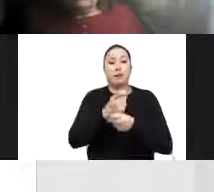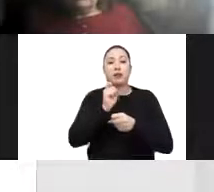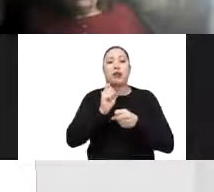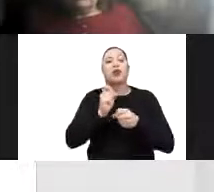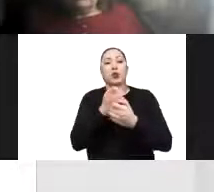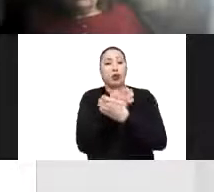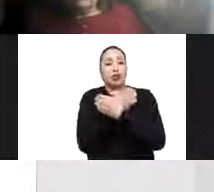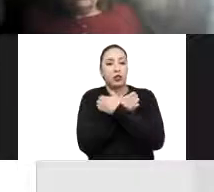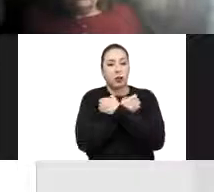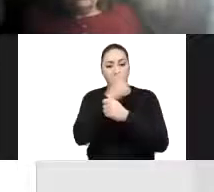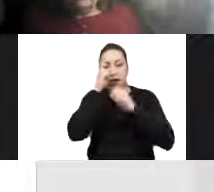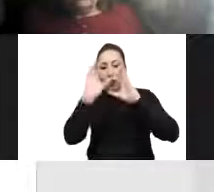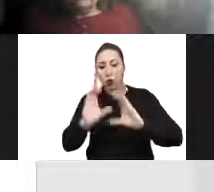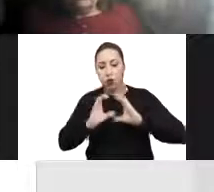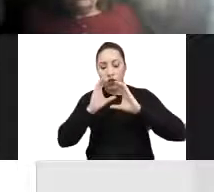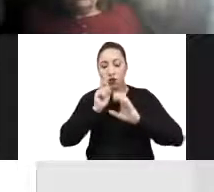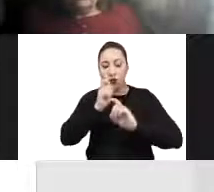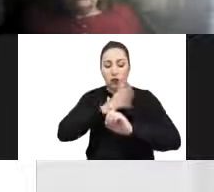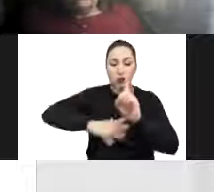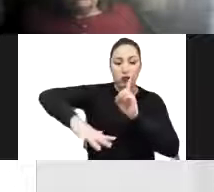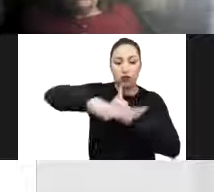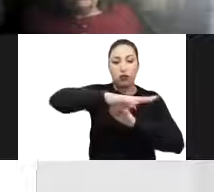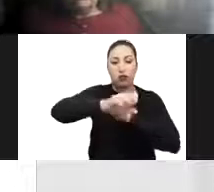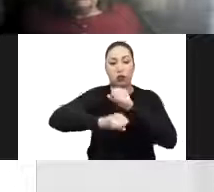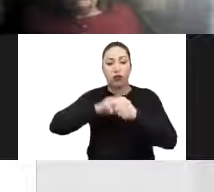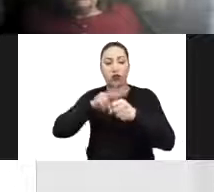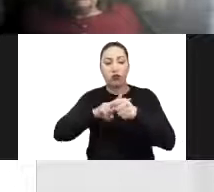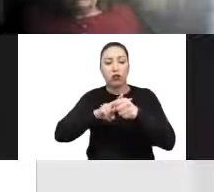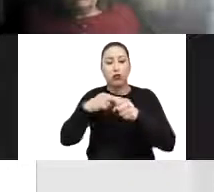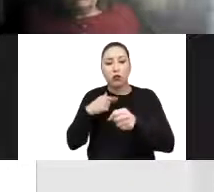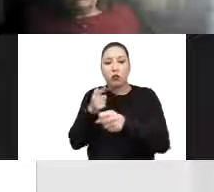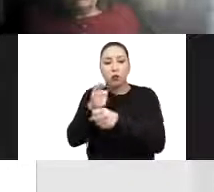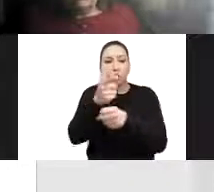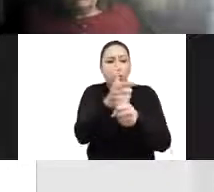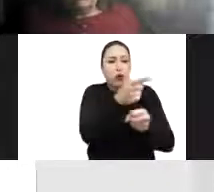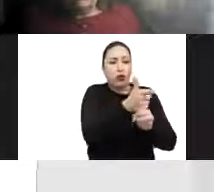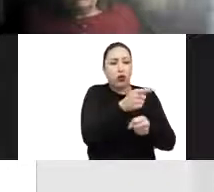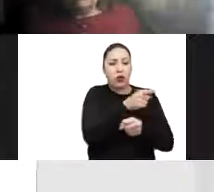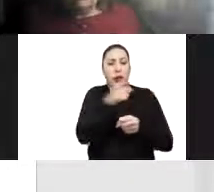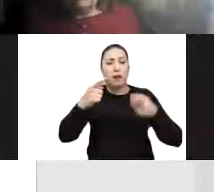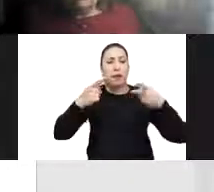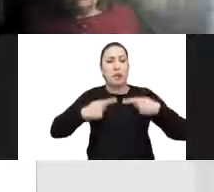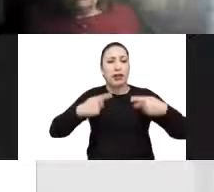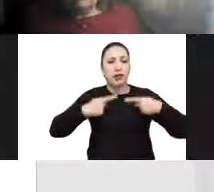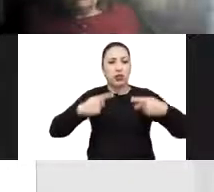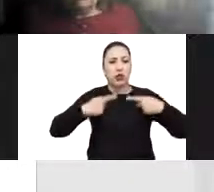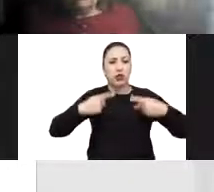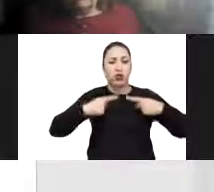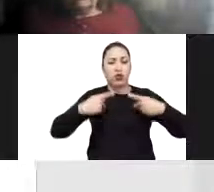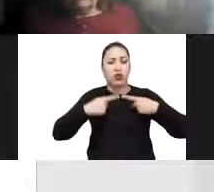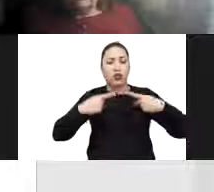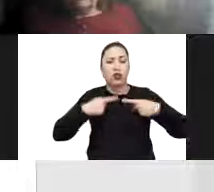socioambiental, es algo que integra, hemos detectado a las personas, tanto a personas afectadas